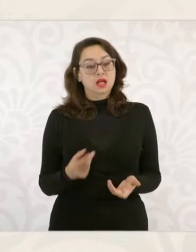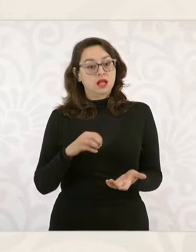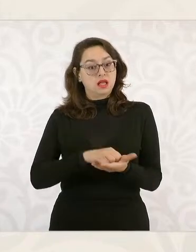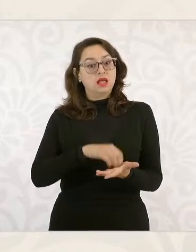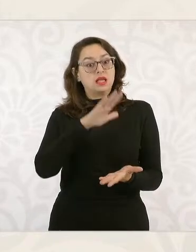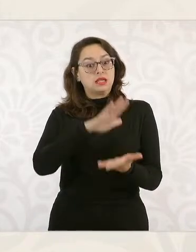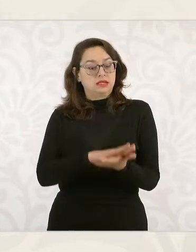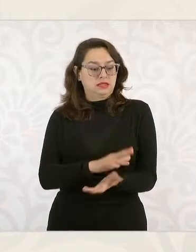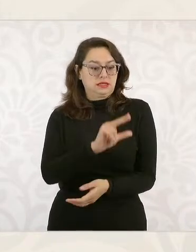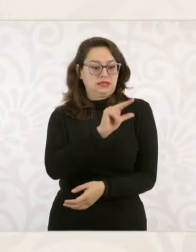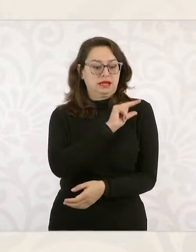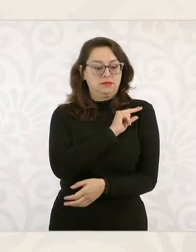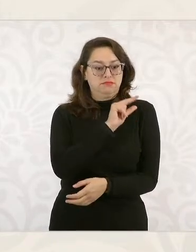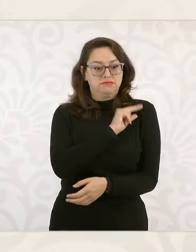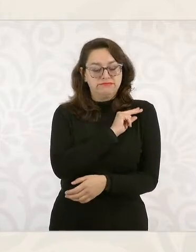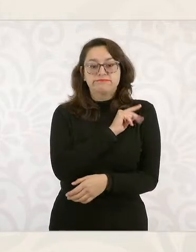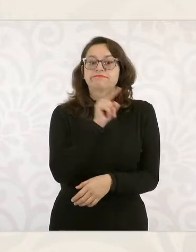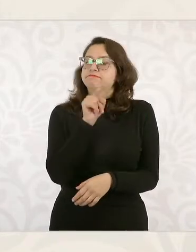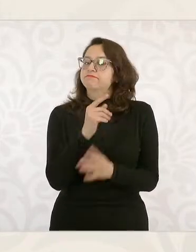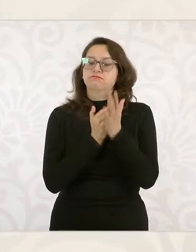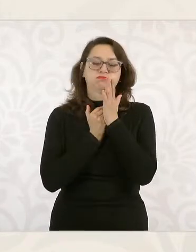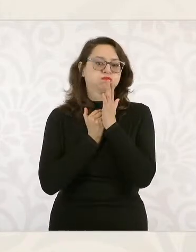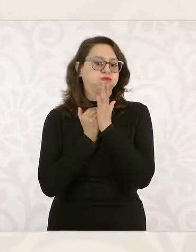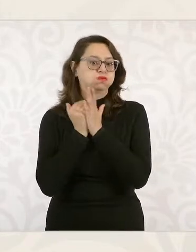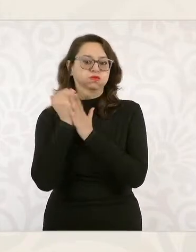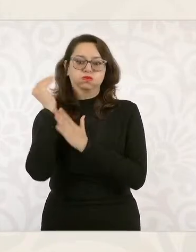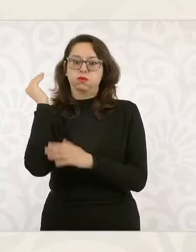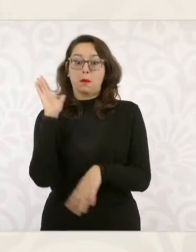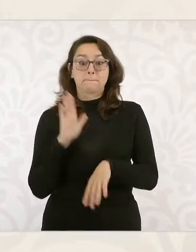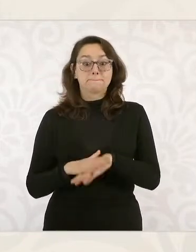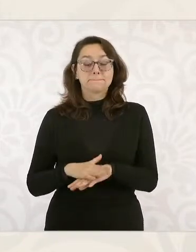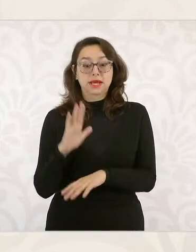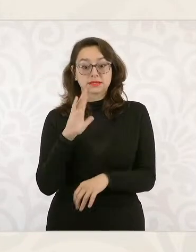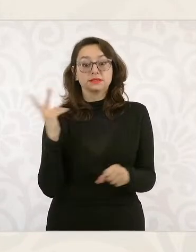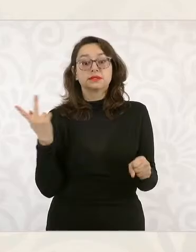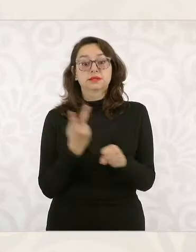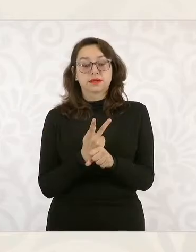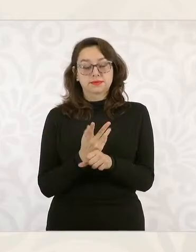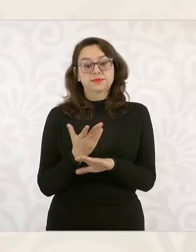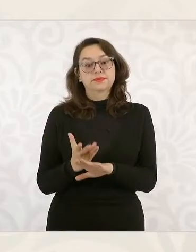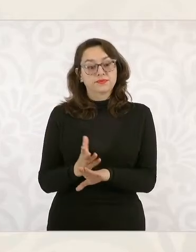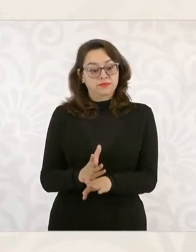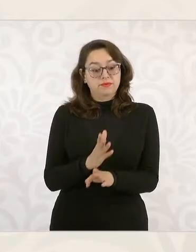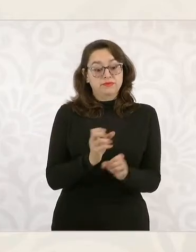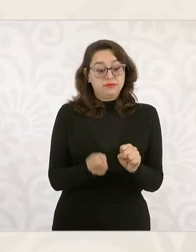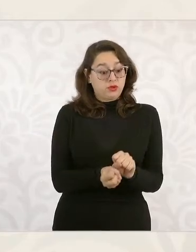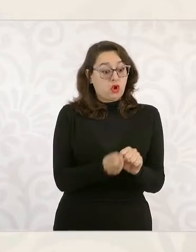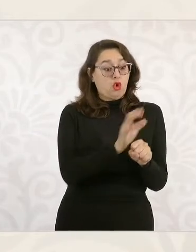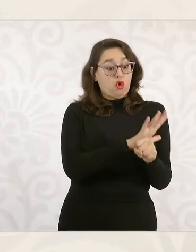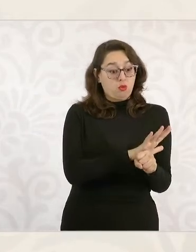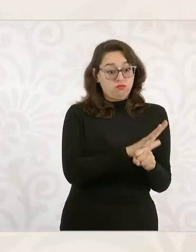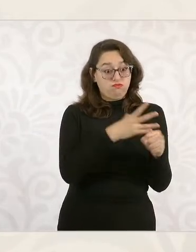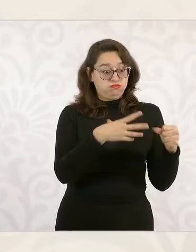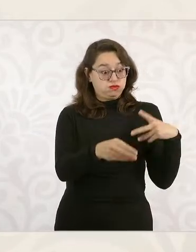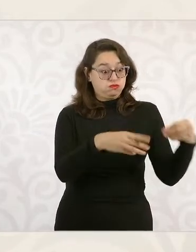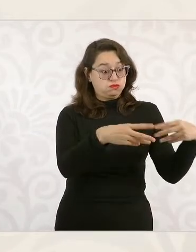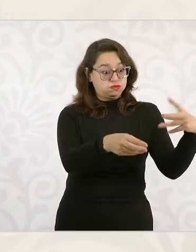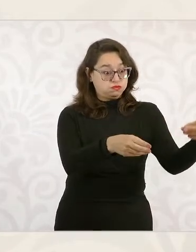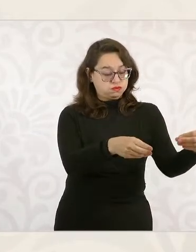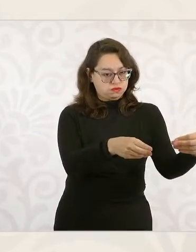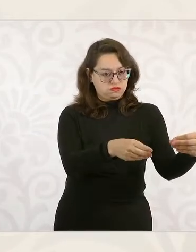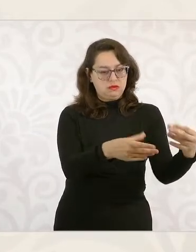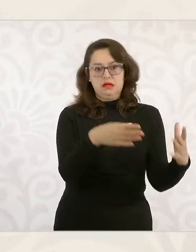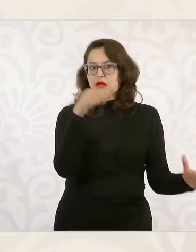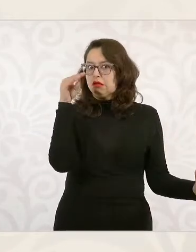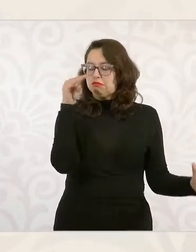donde se ve el incremento más grande. Después de la caída por la pandemia, se fue haciendo una